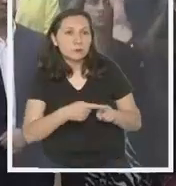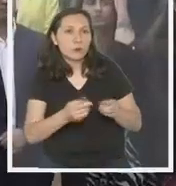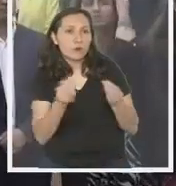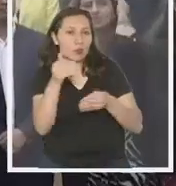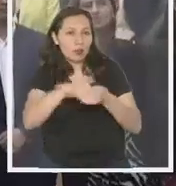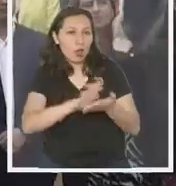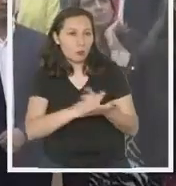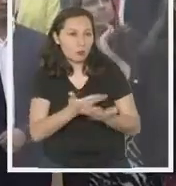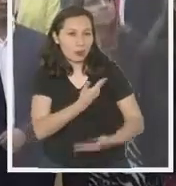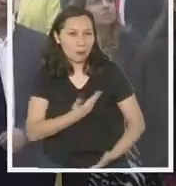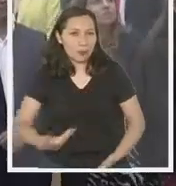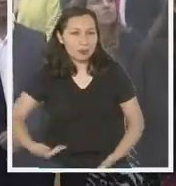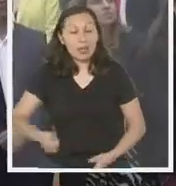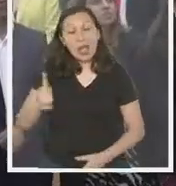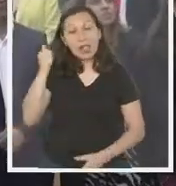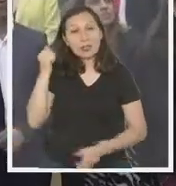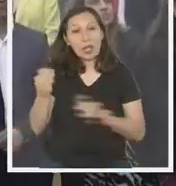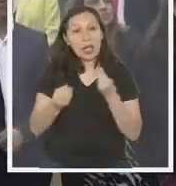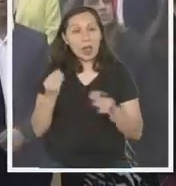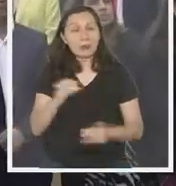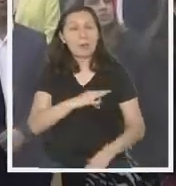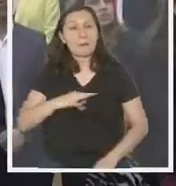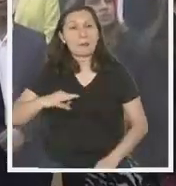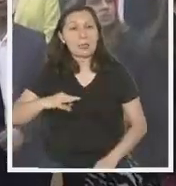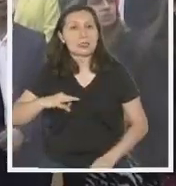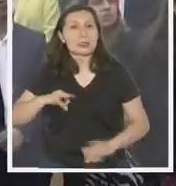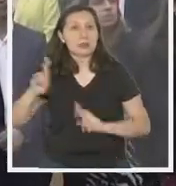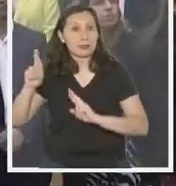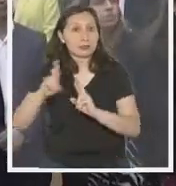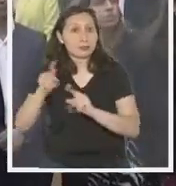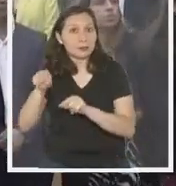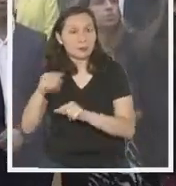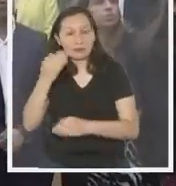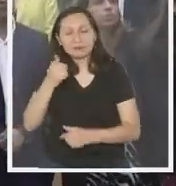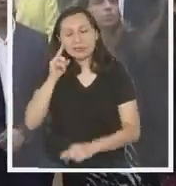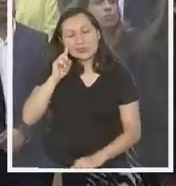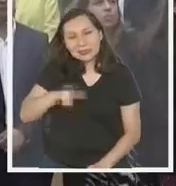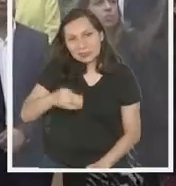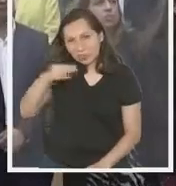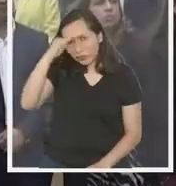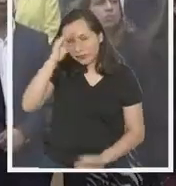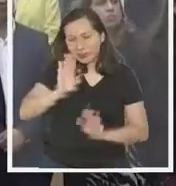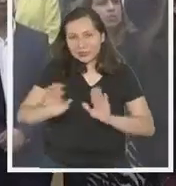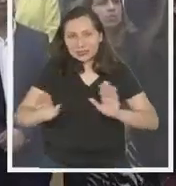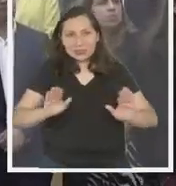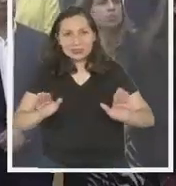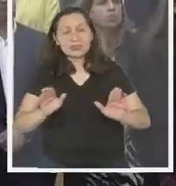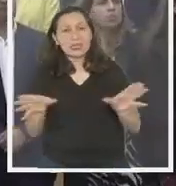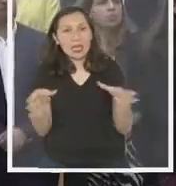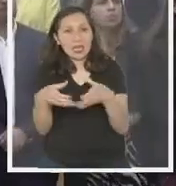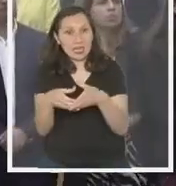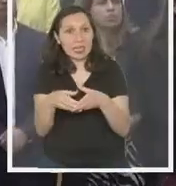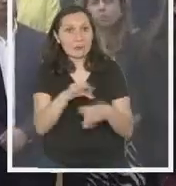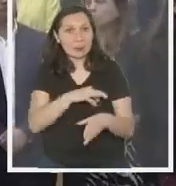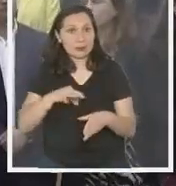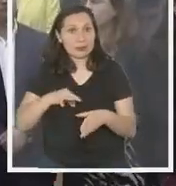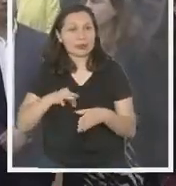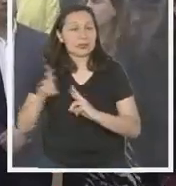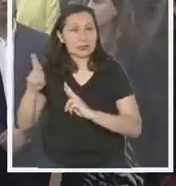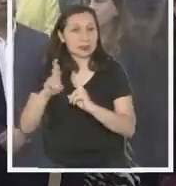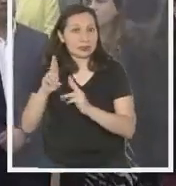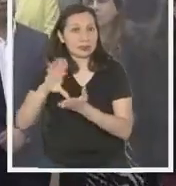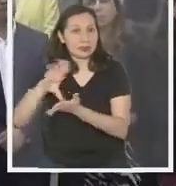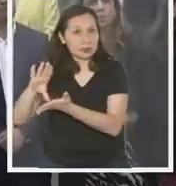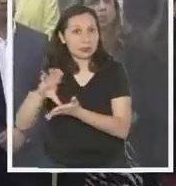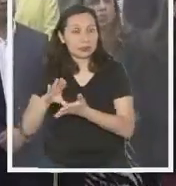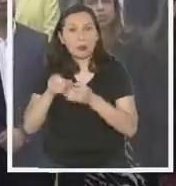Buenas tardes. Lo ocurrido ayer con la canciller, las desconfianzas dentro del equipo de Cancillería que fueron revelados en este audio